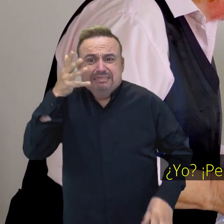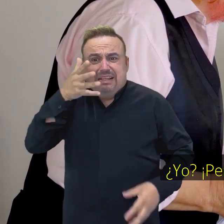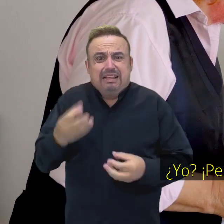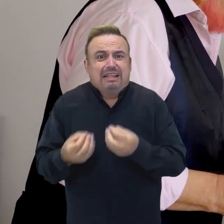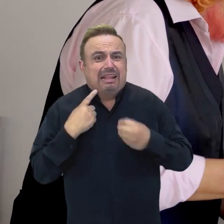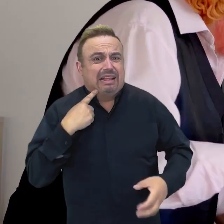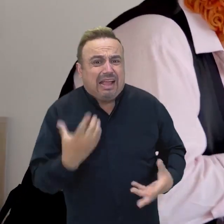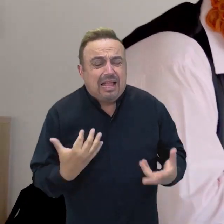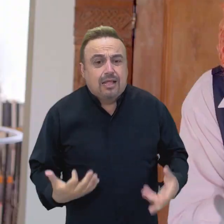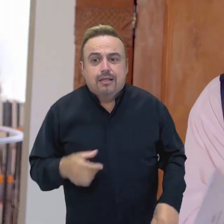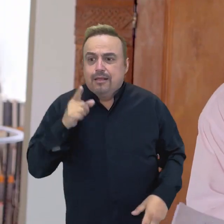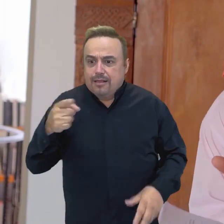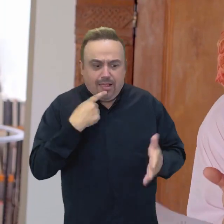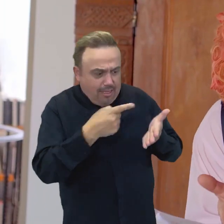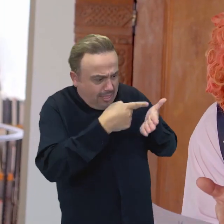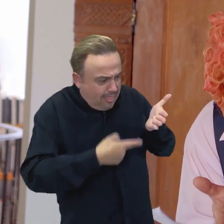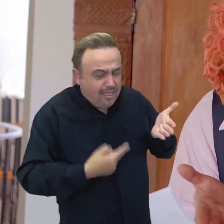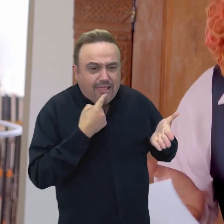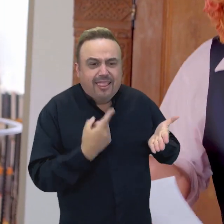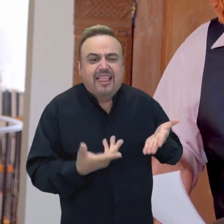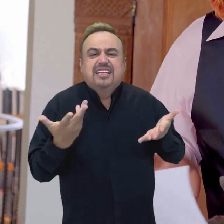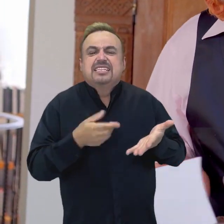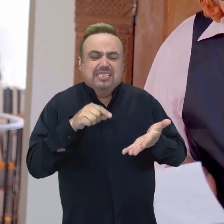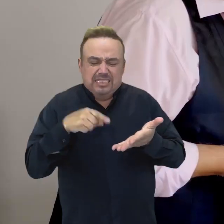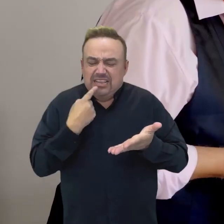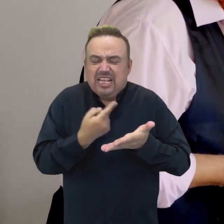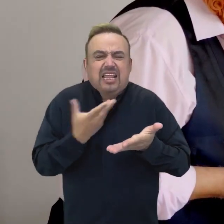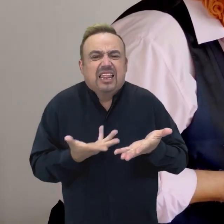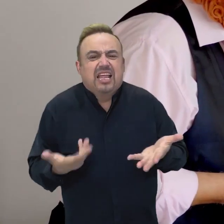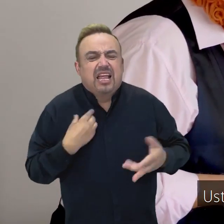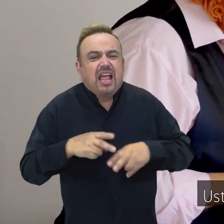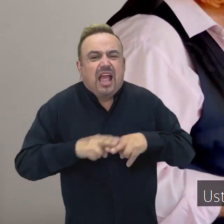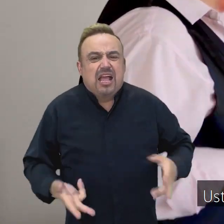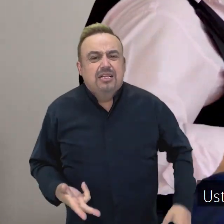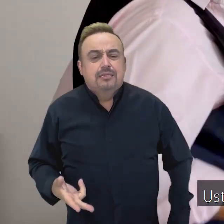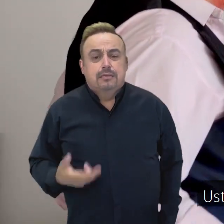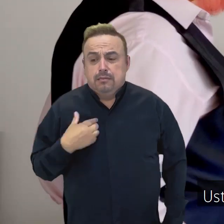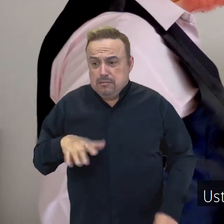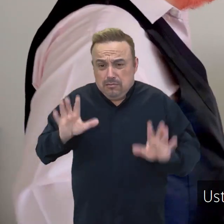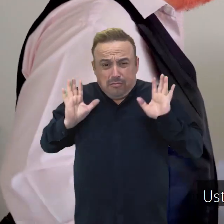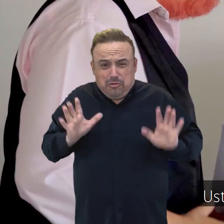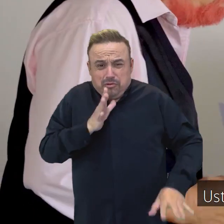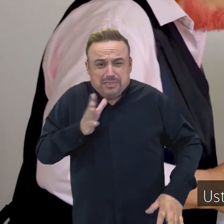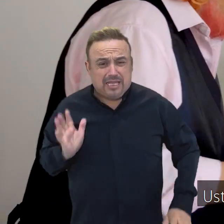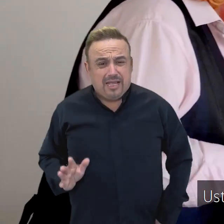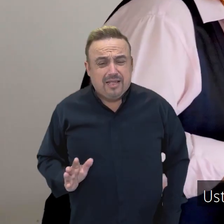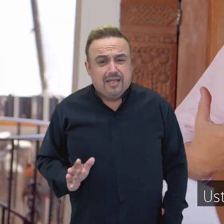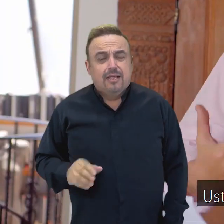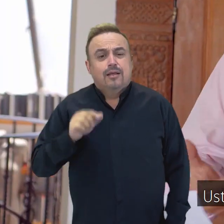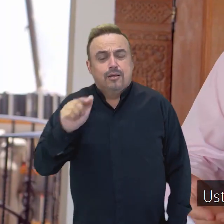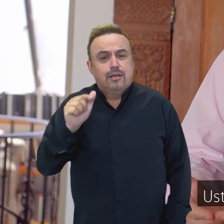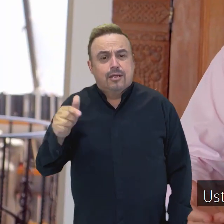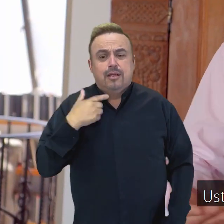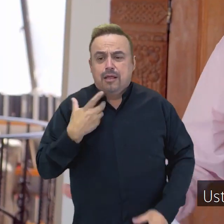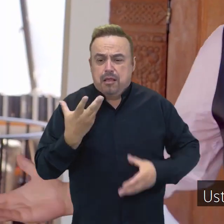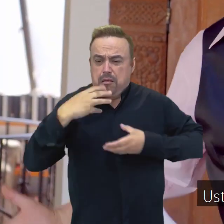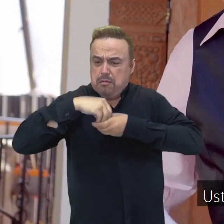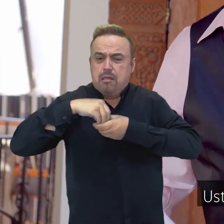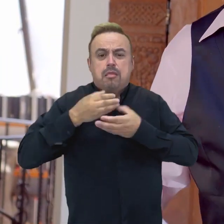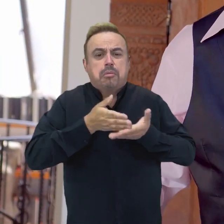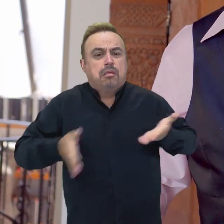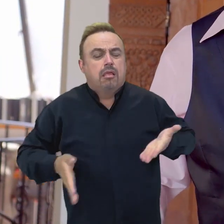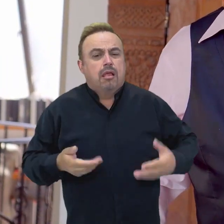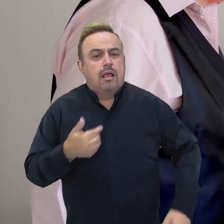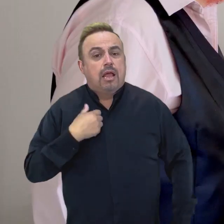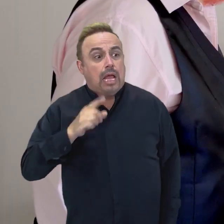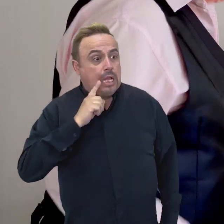qué? ¿Pero cómo de lo que dice ahí? ¿Pero qué quieres que yo asco? ¿Pero qué sé yo, Guru? Usted me involucra y después me